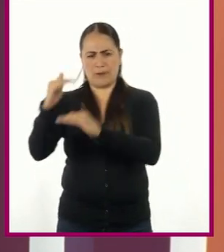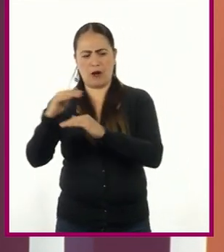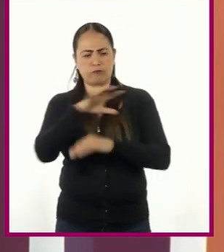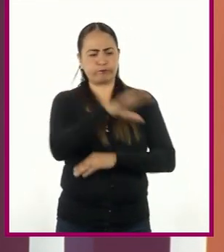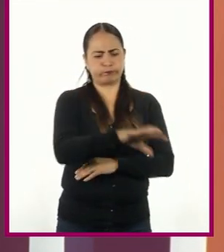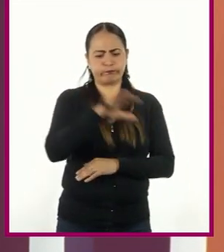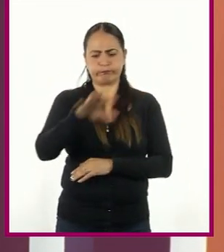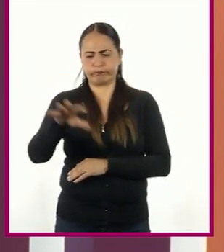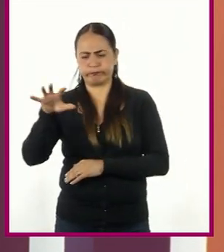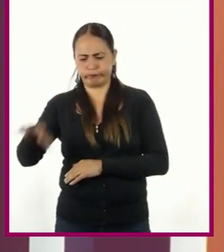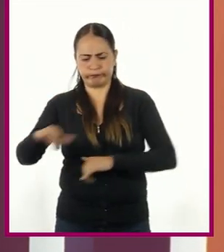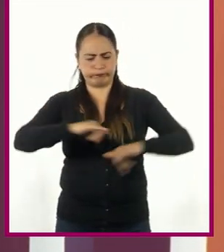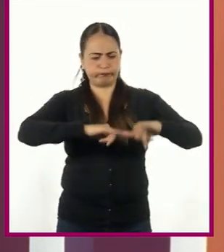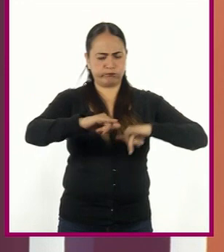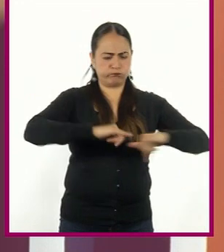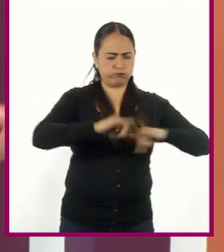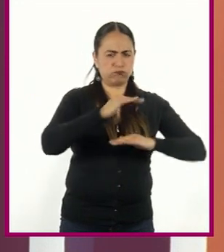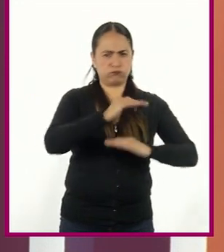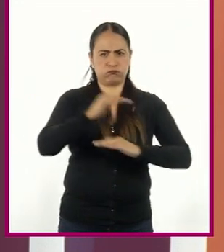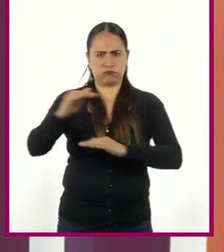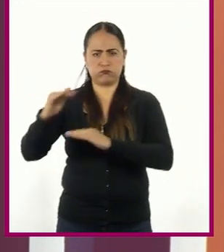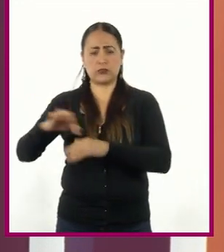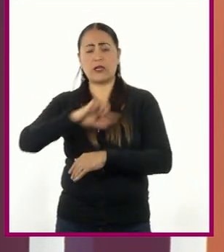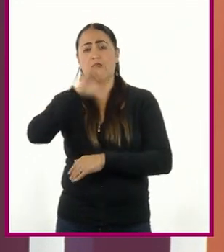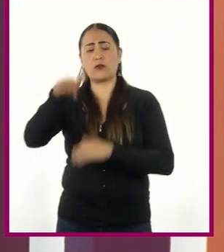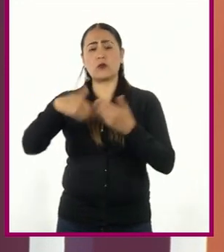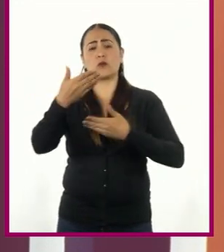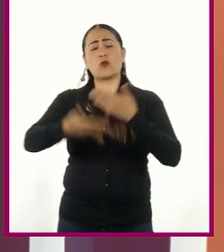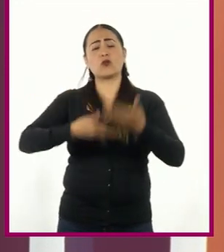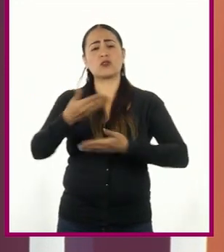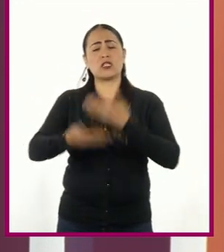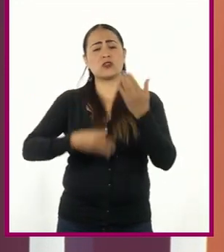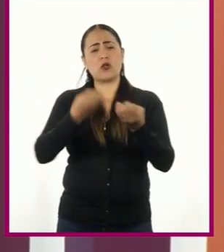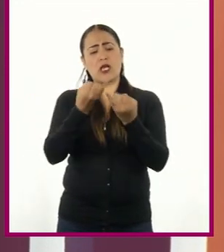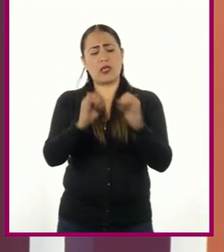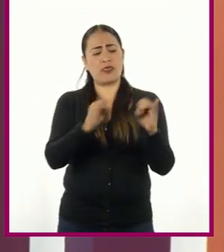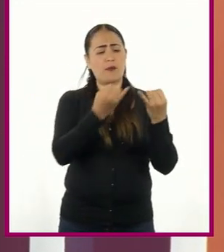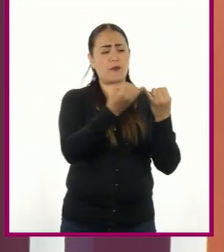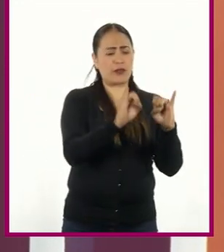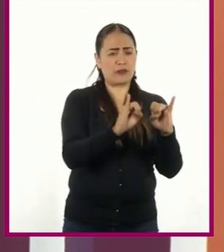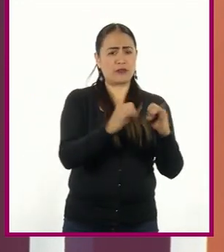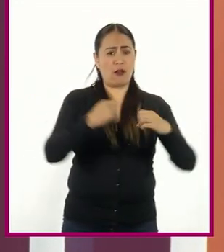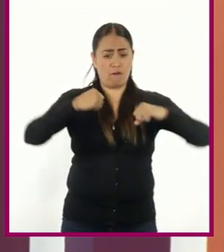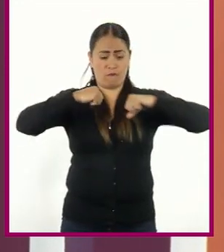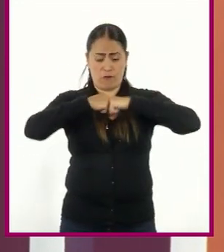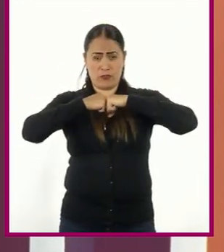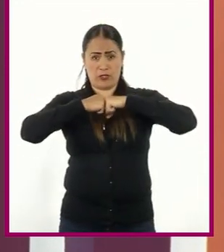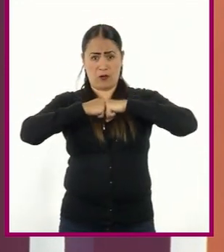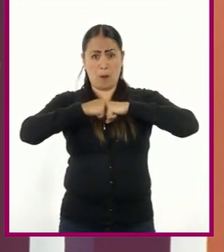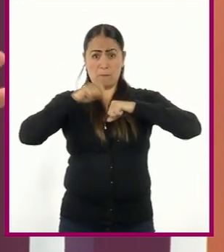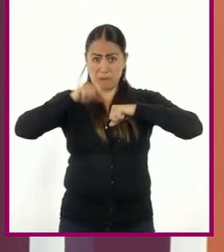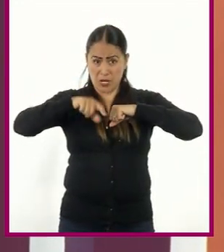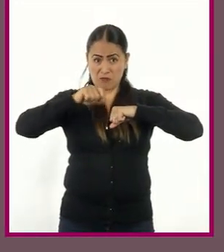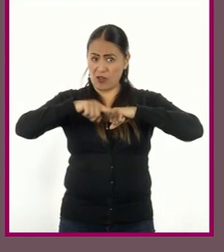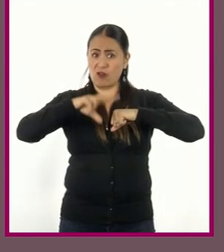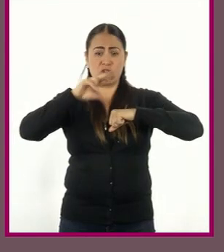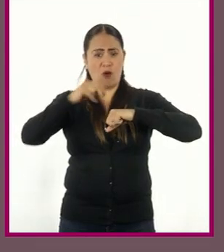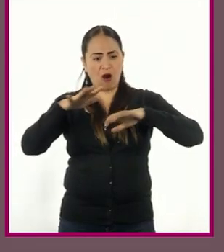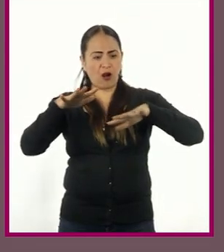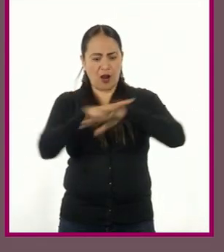colonias. Pero, tras los diversos procesos de independencia, las fronteras volvieron a definirse en todo el